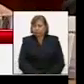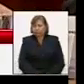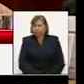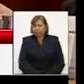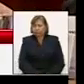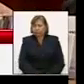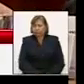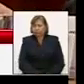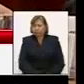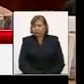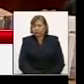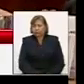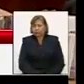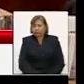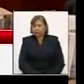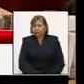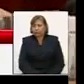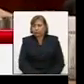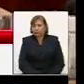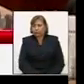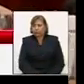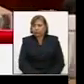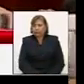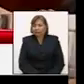Morán, por favor.